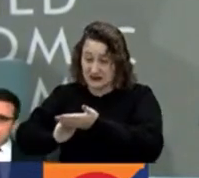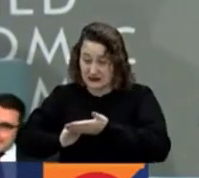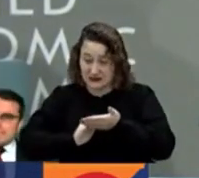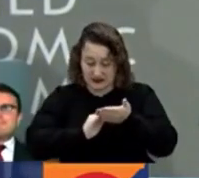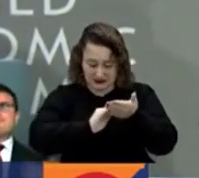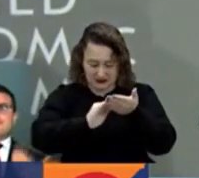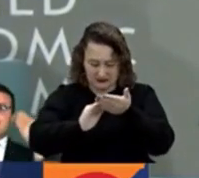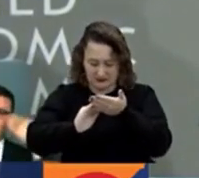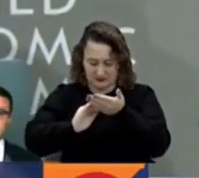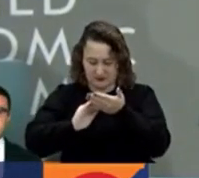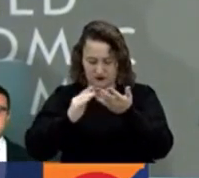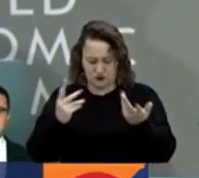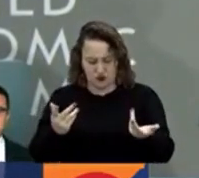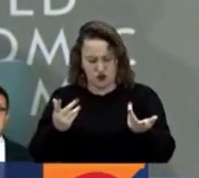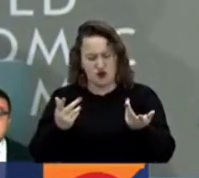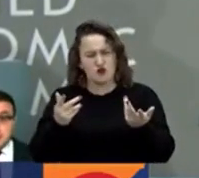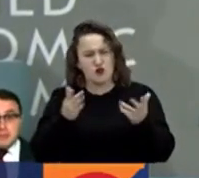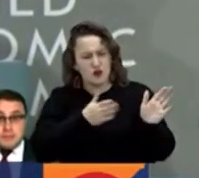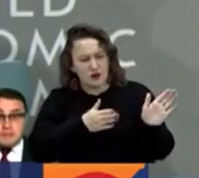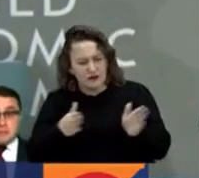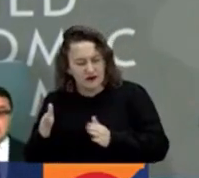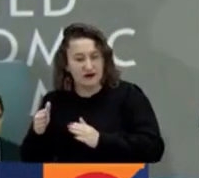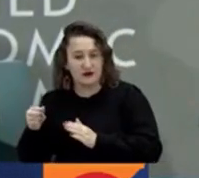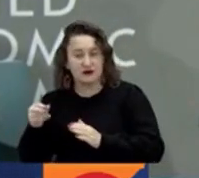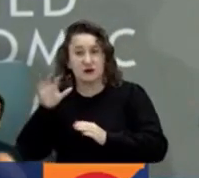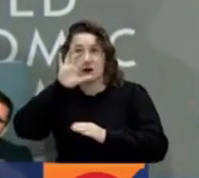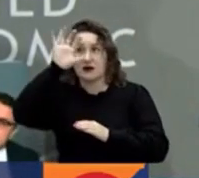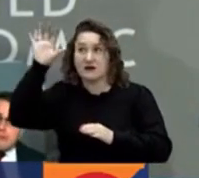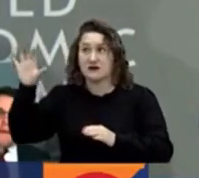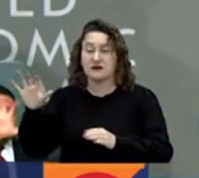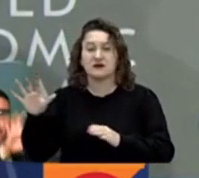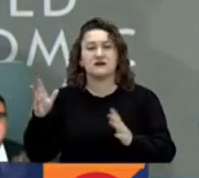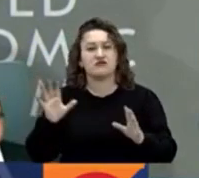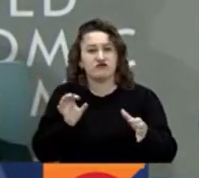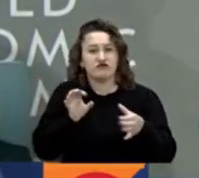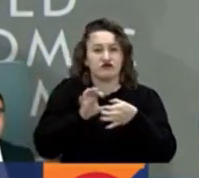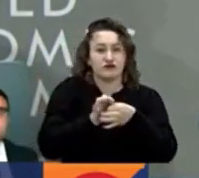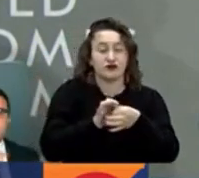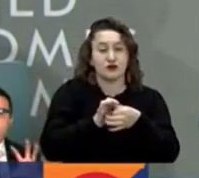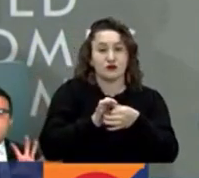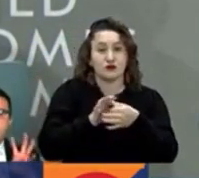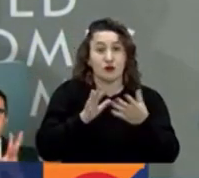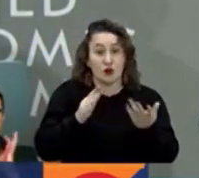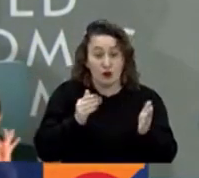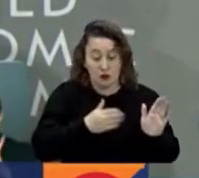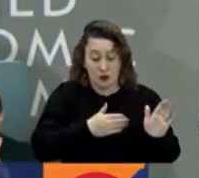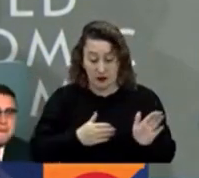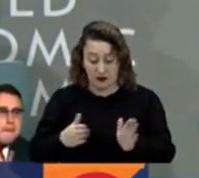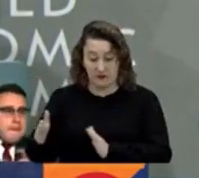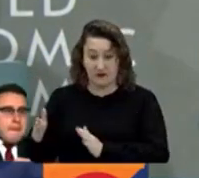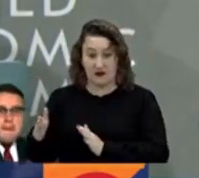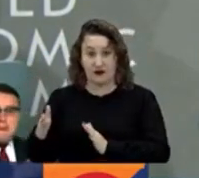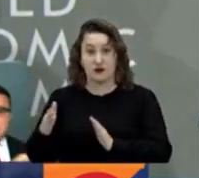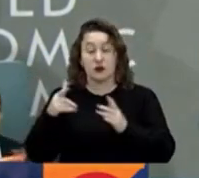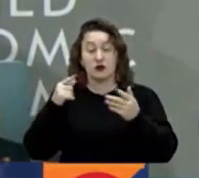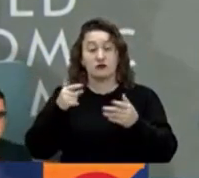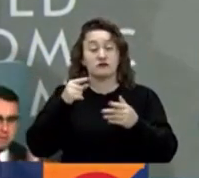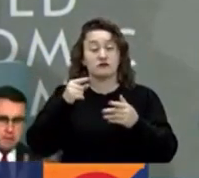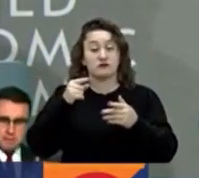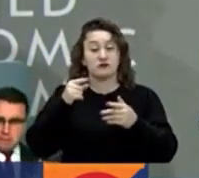poder planificador de las naciones, articuladas a una planificación